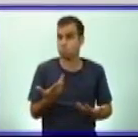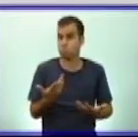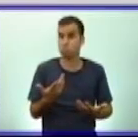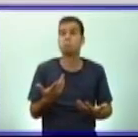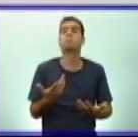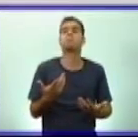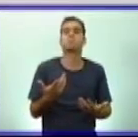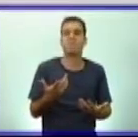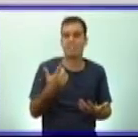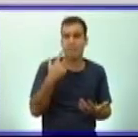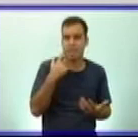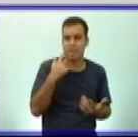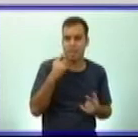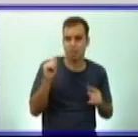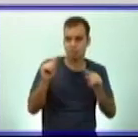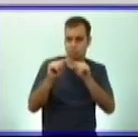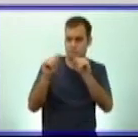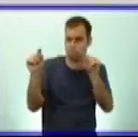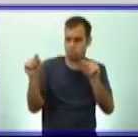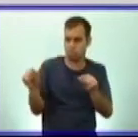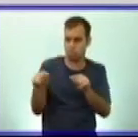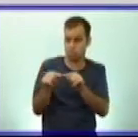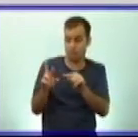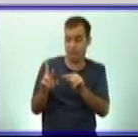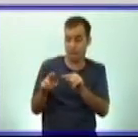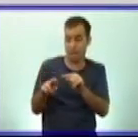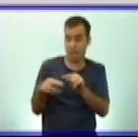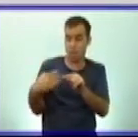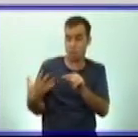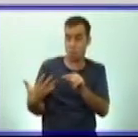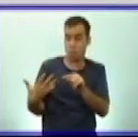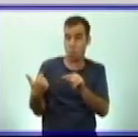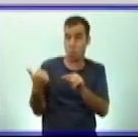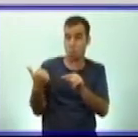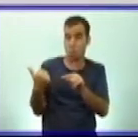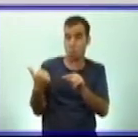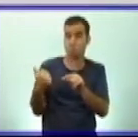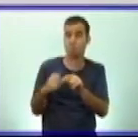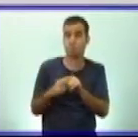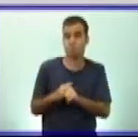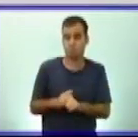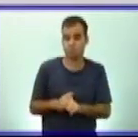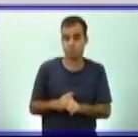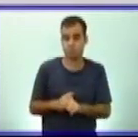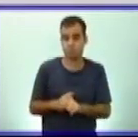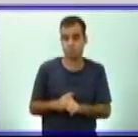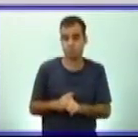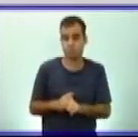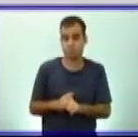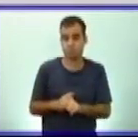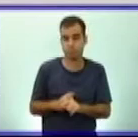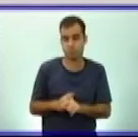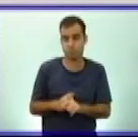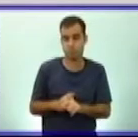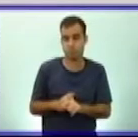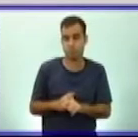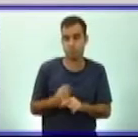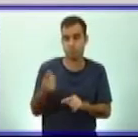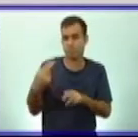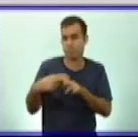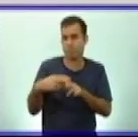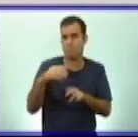que vamos a nombrar resistivo, el circuito capacitivo puro o circuito C,